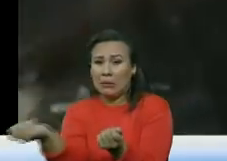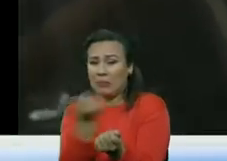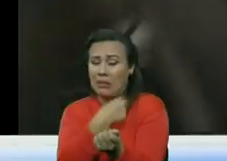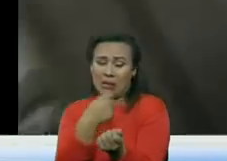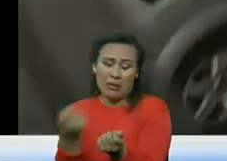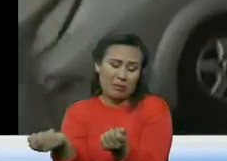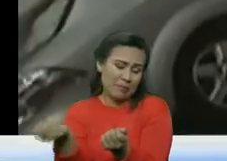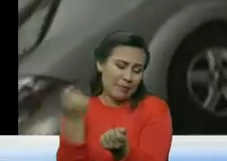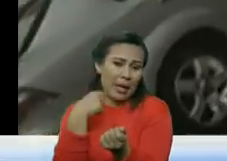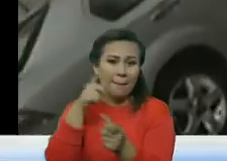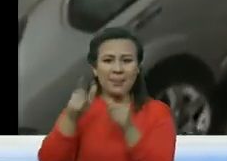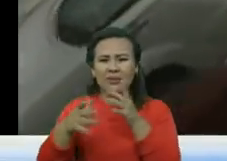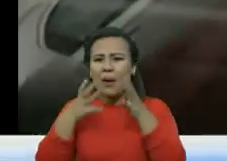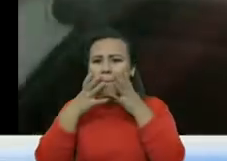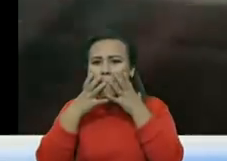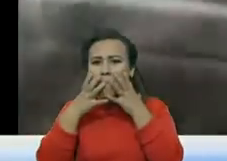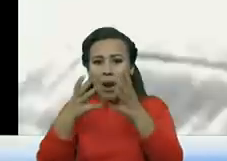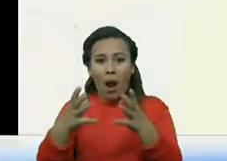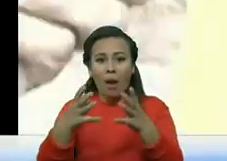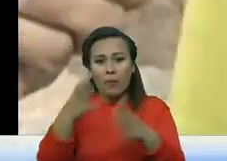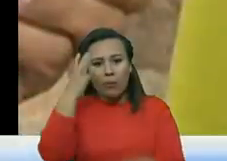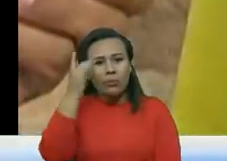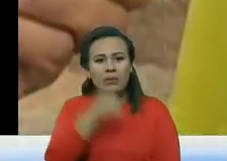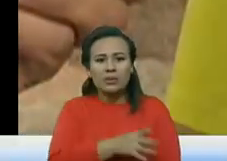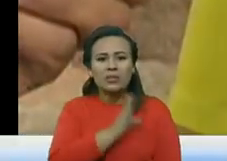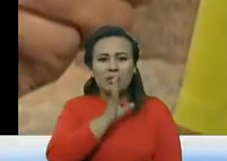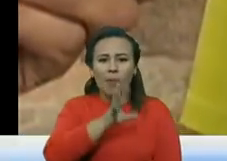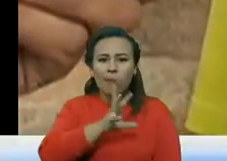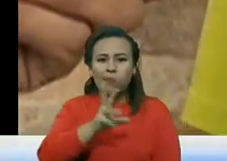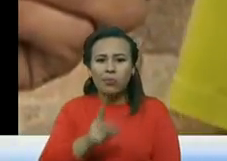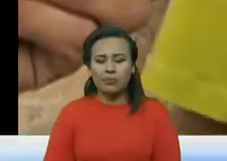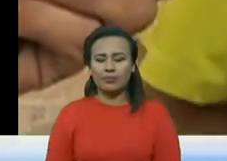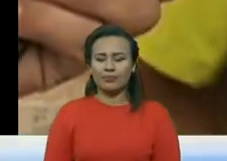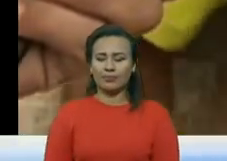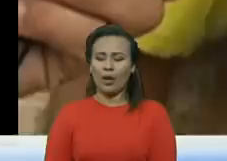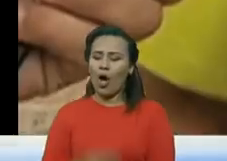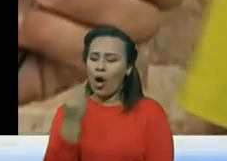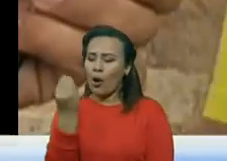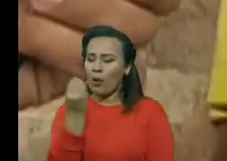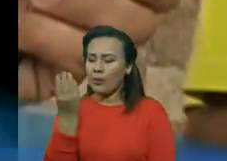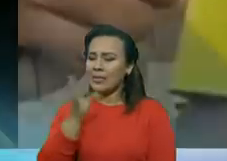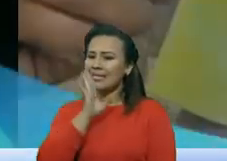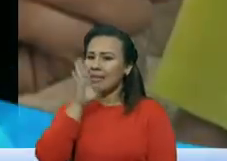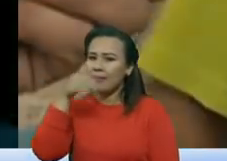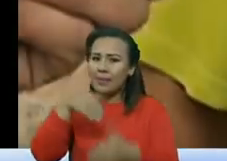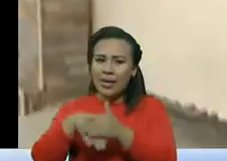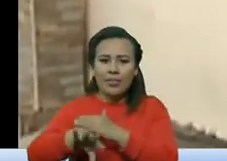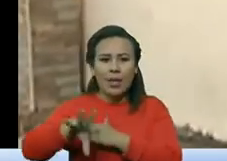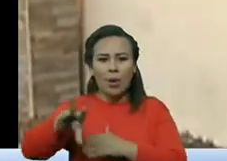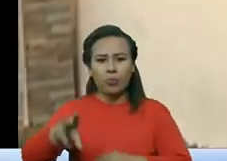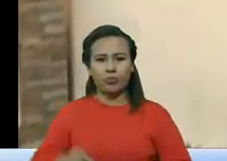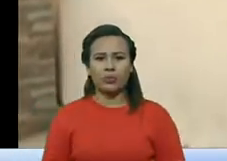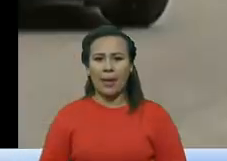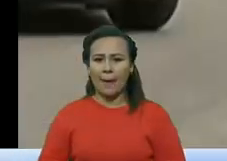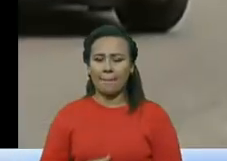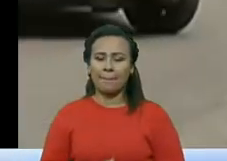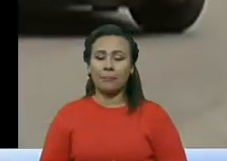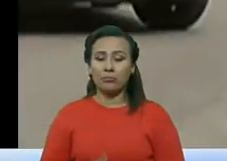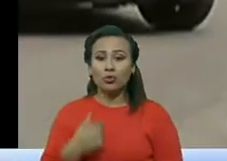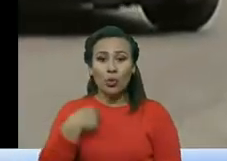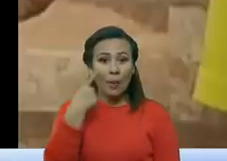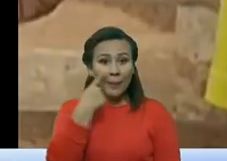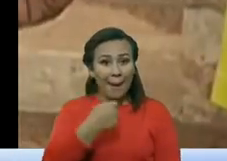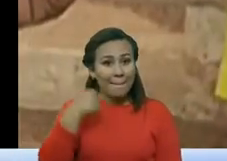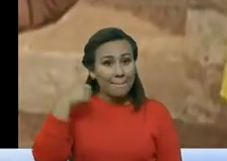enardecida y cansada de la delincuencia. Ahí le entraron los demás muchachos aquí a patada, puñeta y todo. Ellos